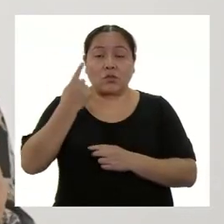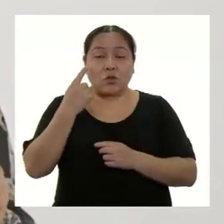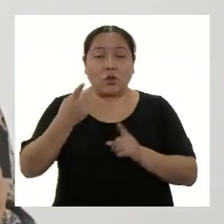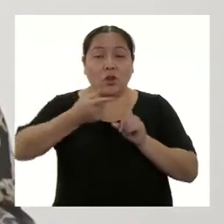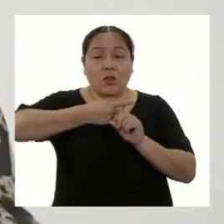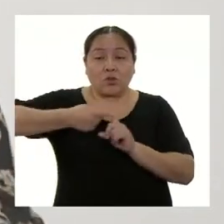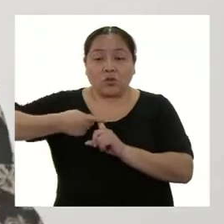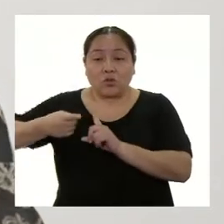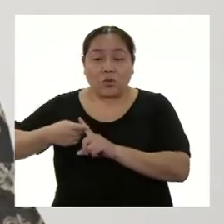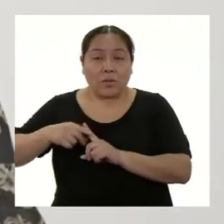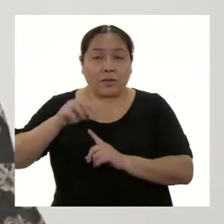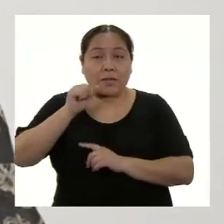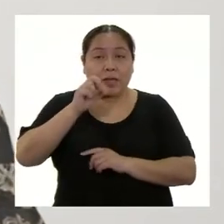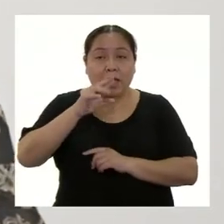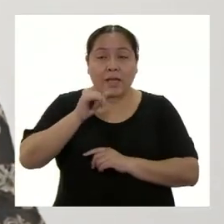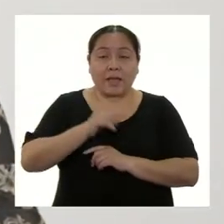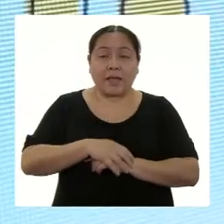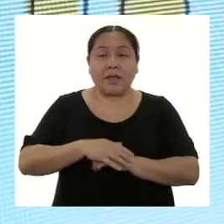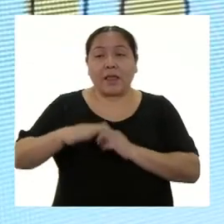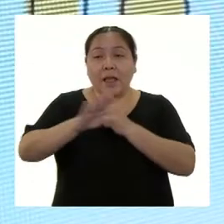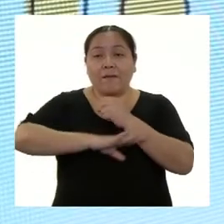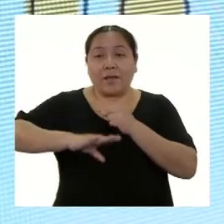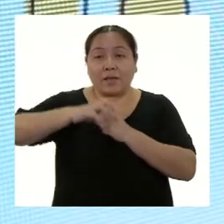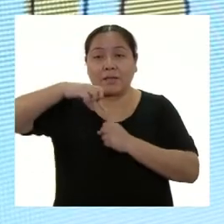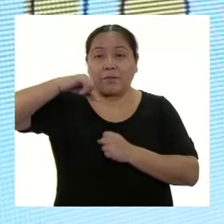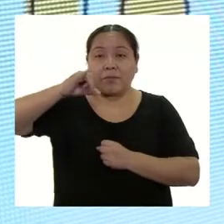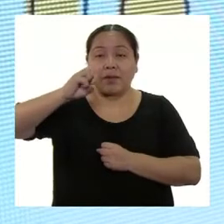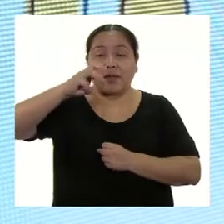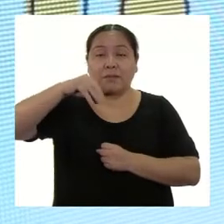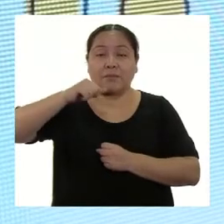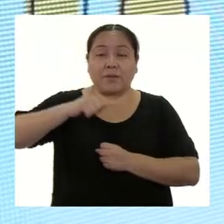del prisma de base rectangular.